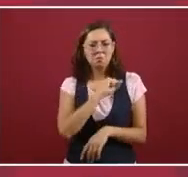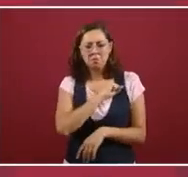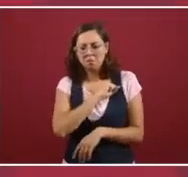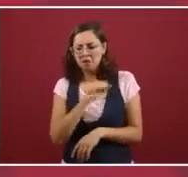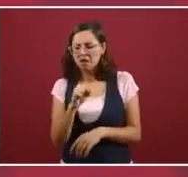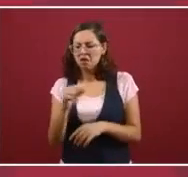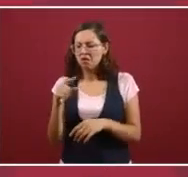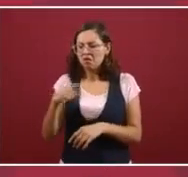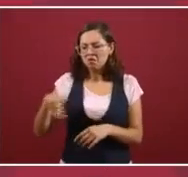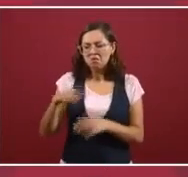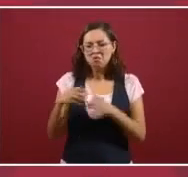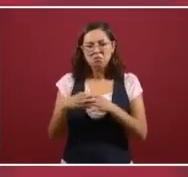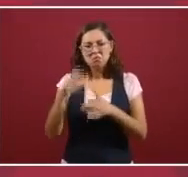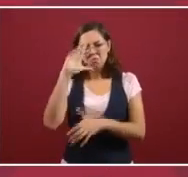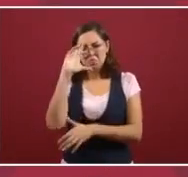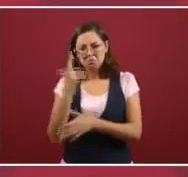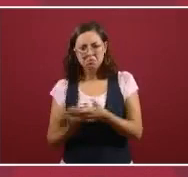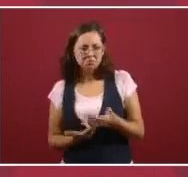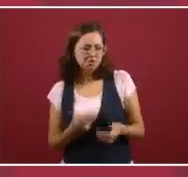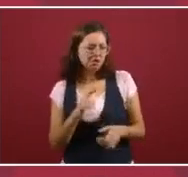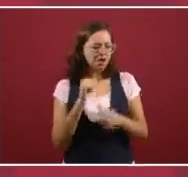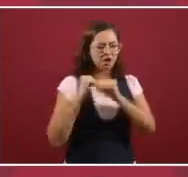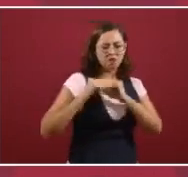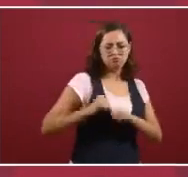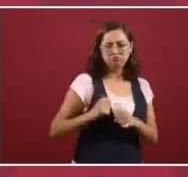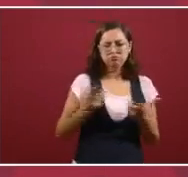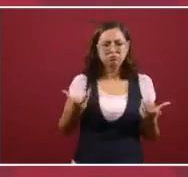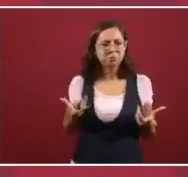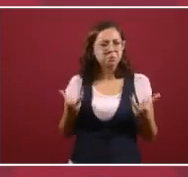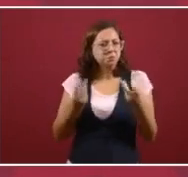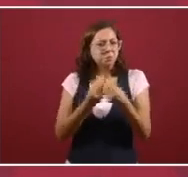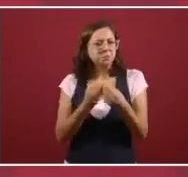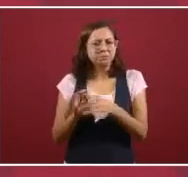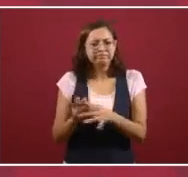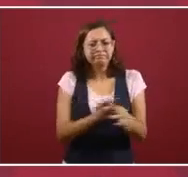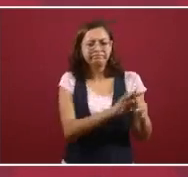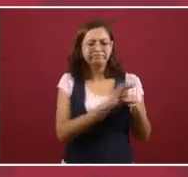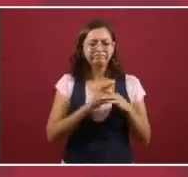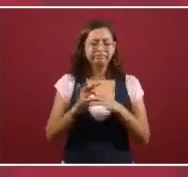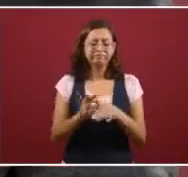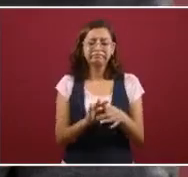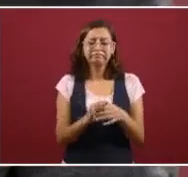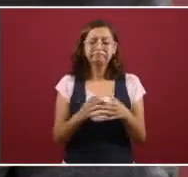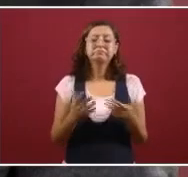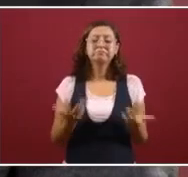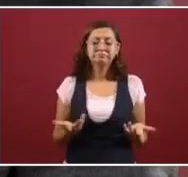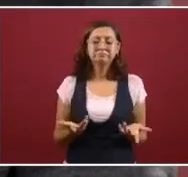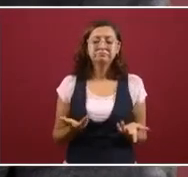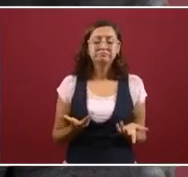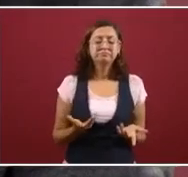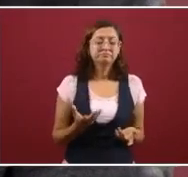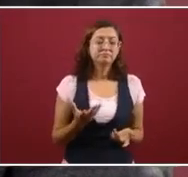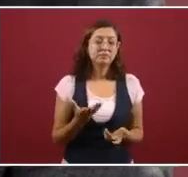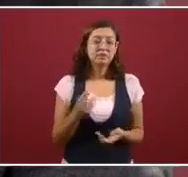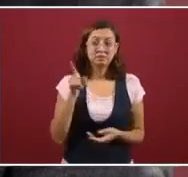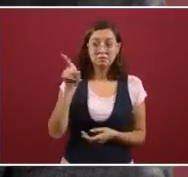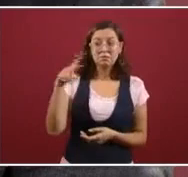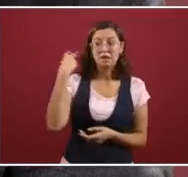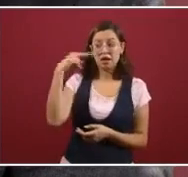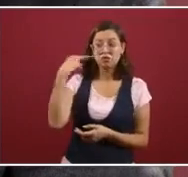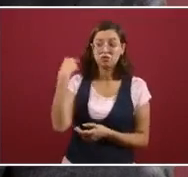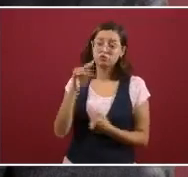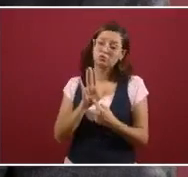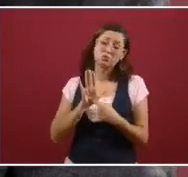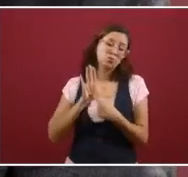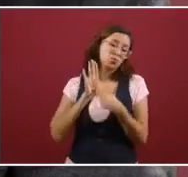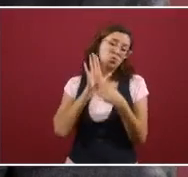autoridades, y este es uno de esos casos. De acuerdo a la información que tenemos,